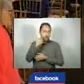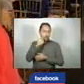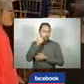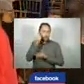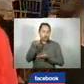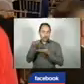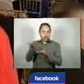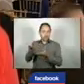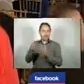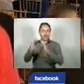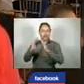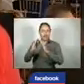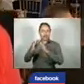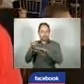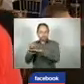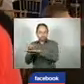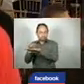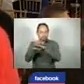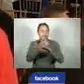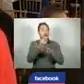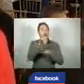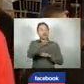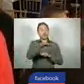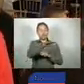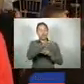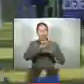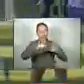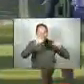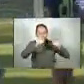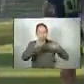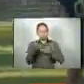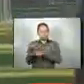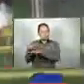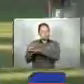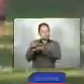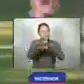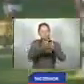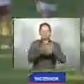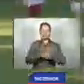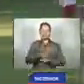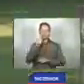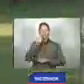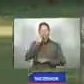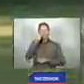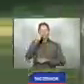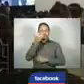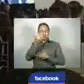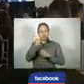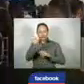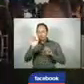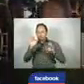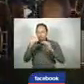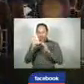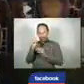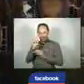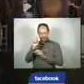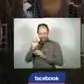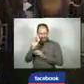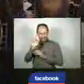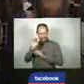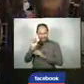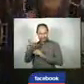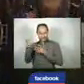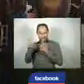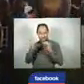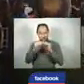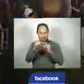desde sus hogares hasta sus lugares de complejo deportivo. Para aquellos jóvenes que deseen ser atletas como catering, y destacar